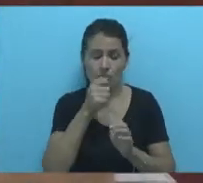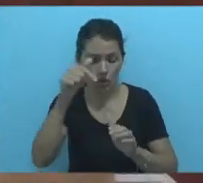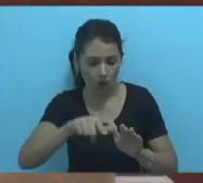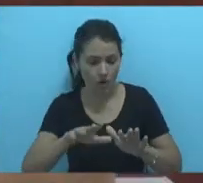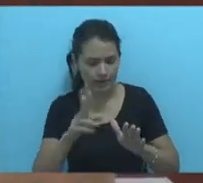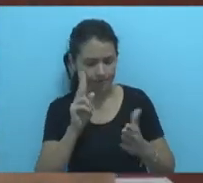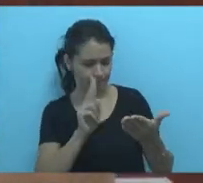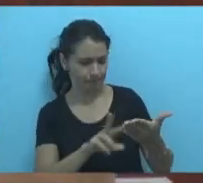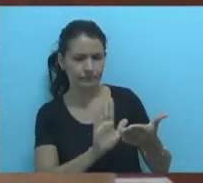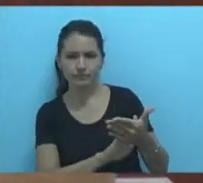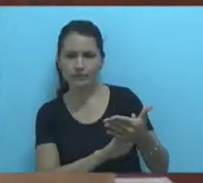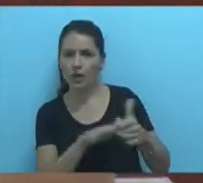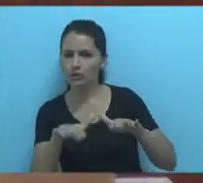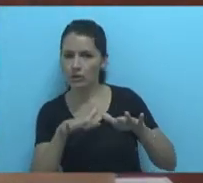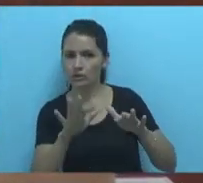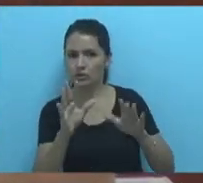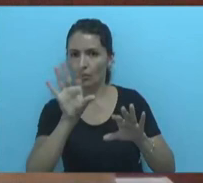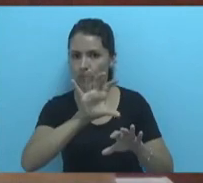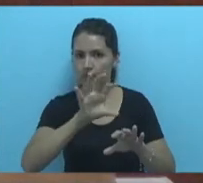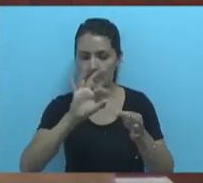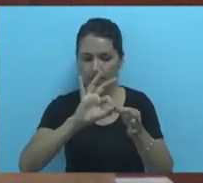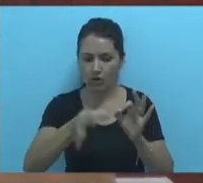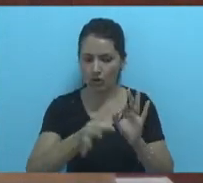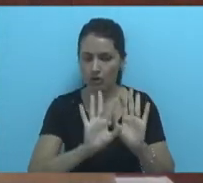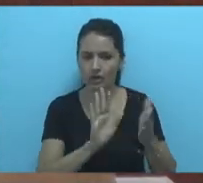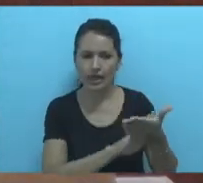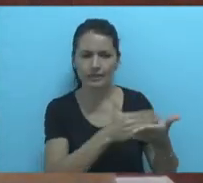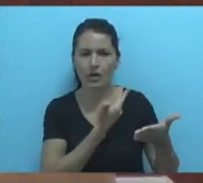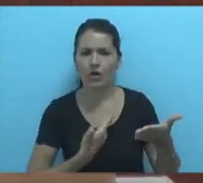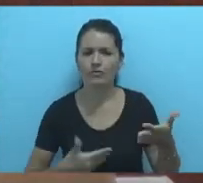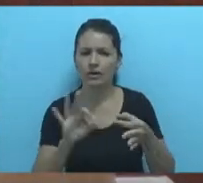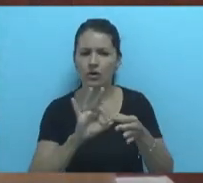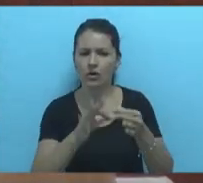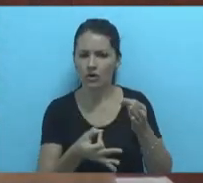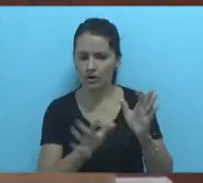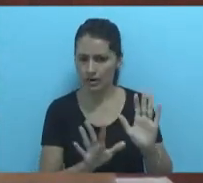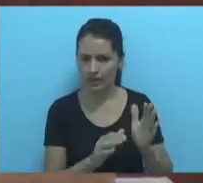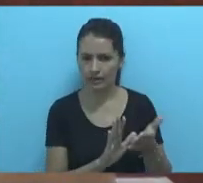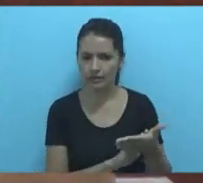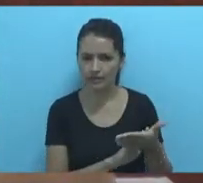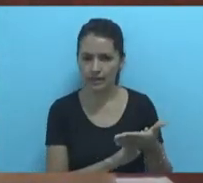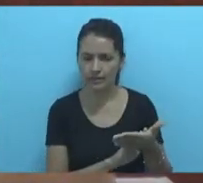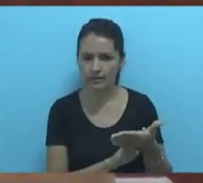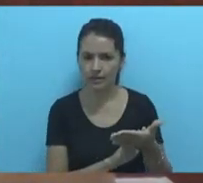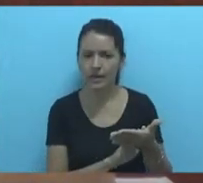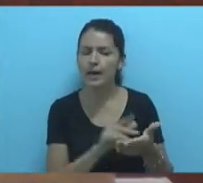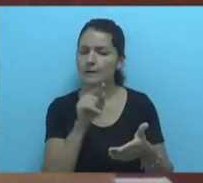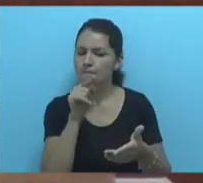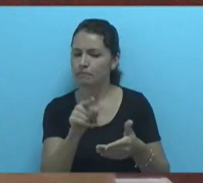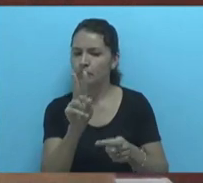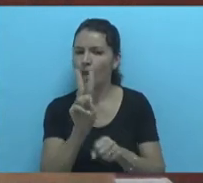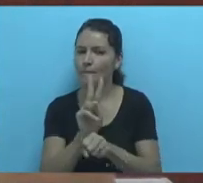y déjeme recordarle, presidente, que el gobierno de Corrientes dedicó esfuerzos políticos en evitar esta sanción de ley de humedales a la